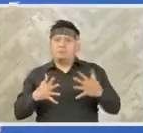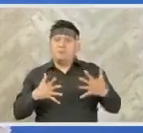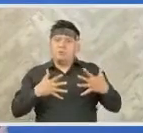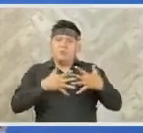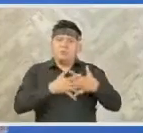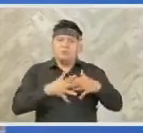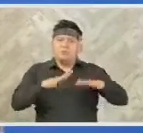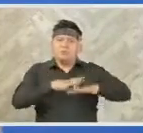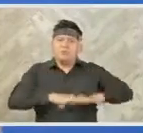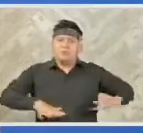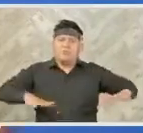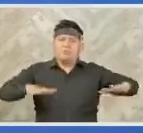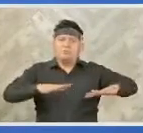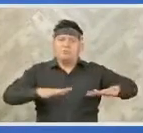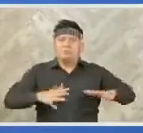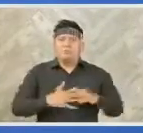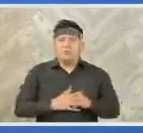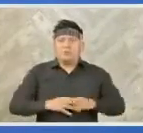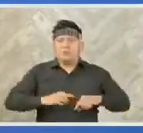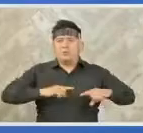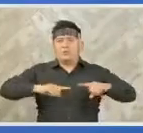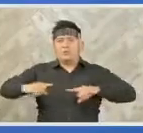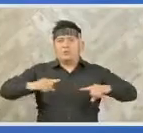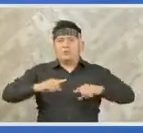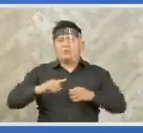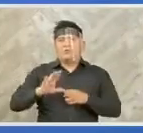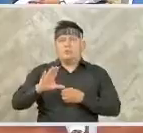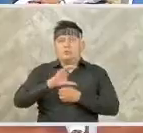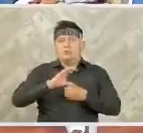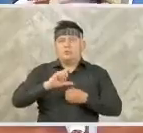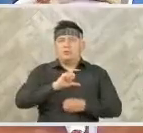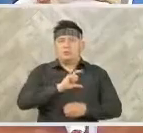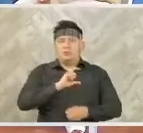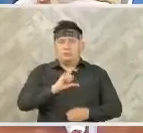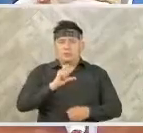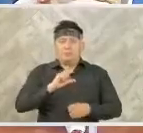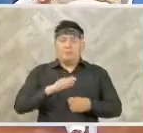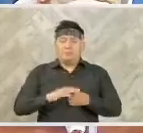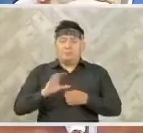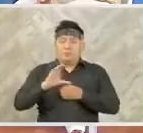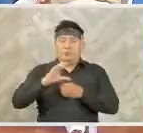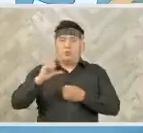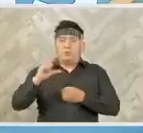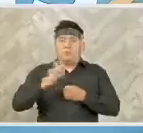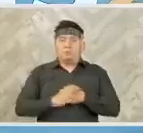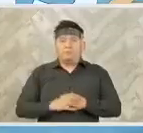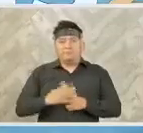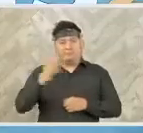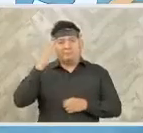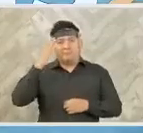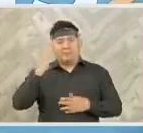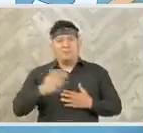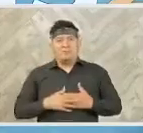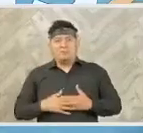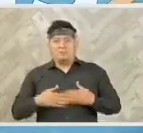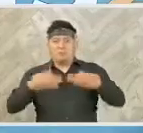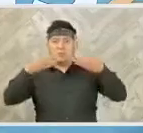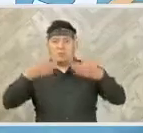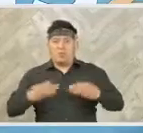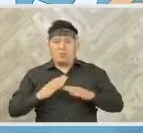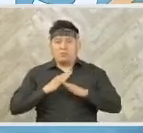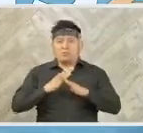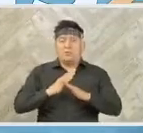diferentes ámbitos que desenvuelve una administración municipal? Por supuesto, hay que entender la seguridad de una manera integral. La seguridad, como